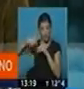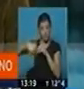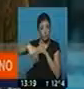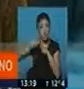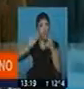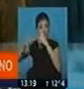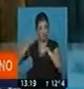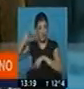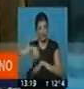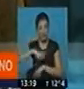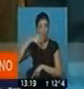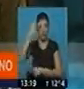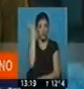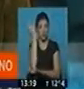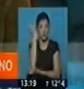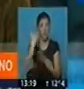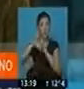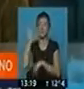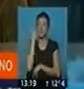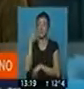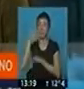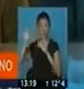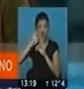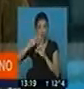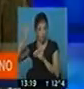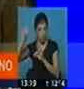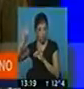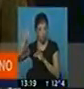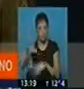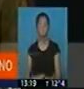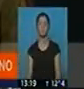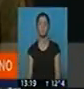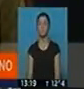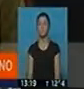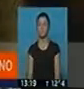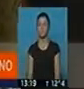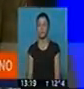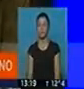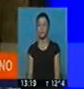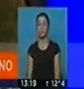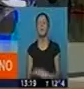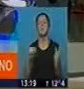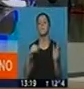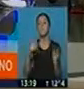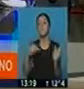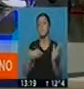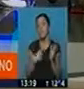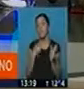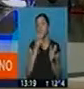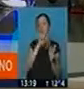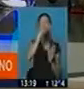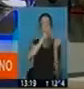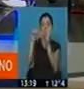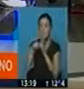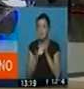cuarta economía de Europa y, sin embargo, no tiene un protagonismo como si tiene también en otros países, las locomotoras igualmente